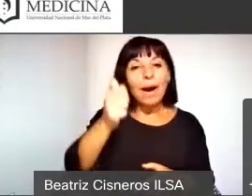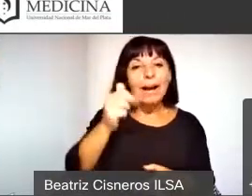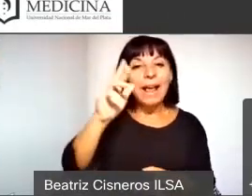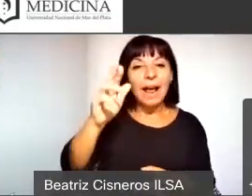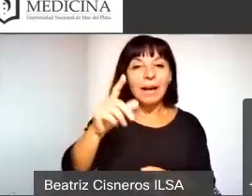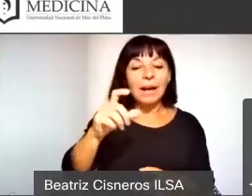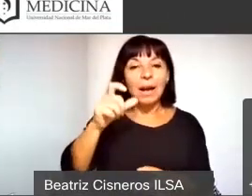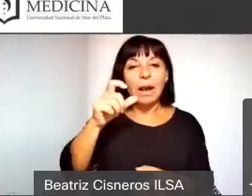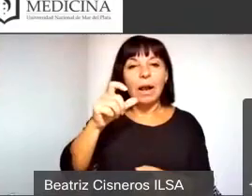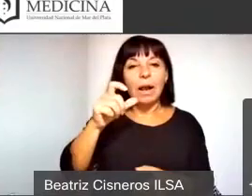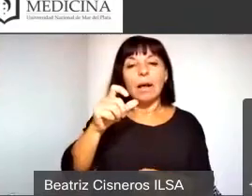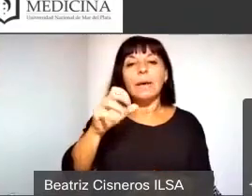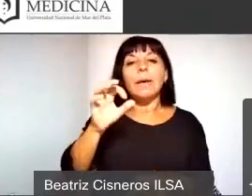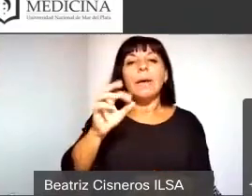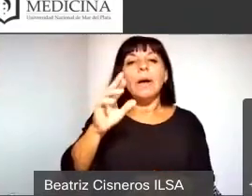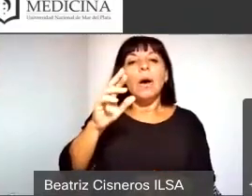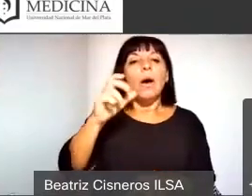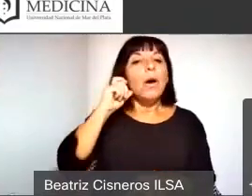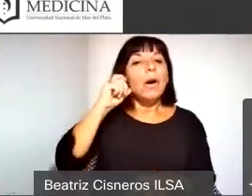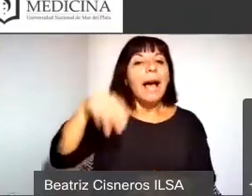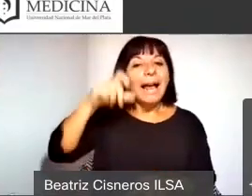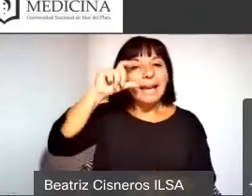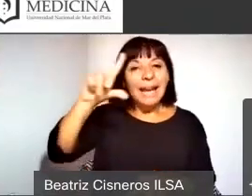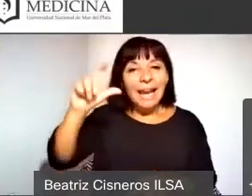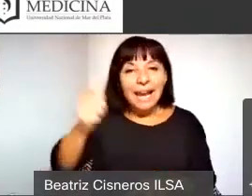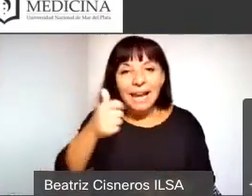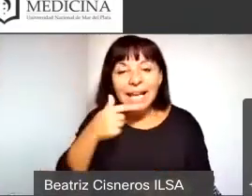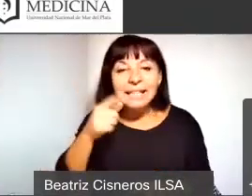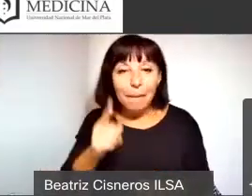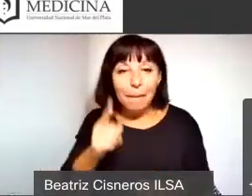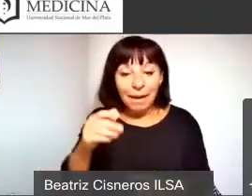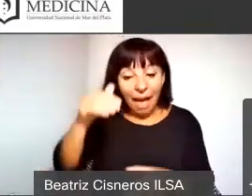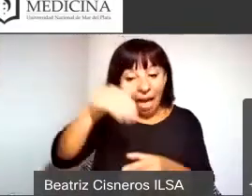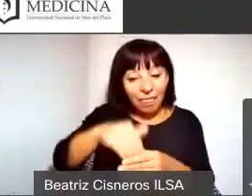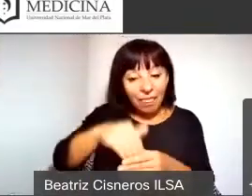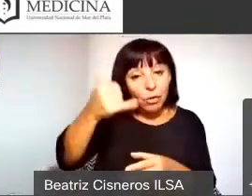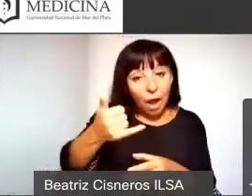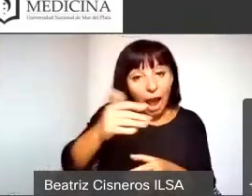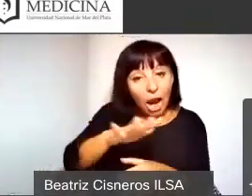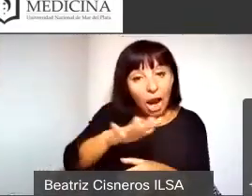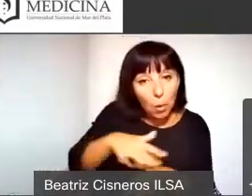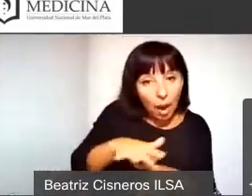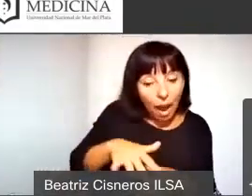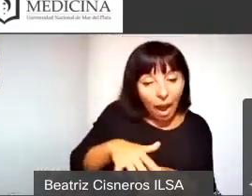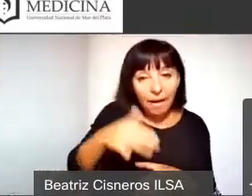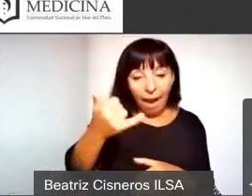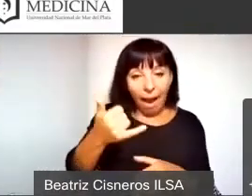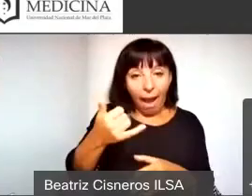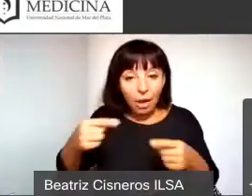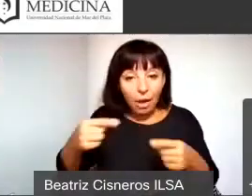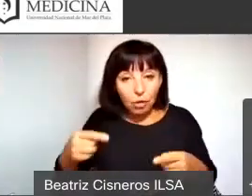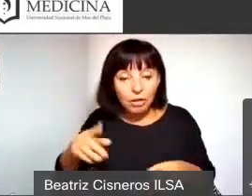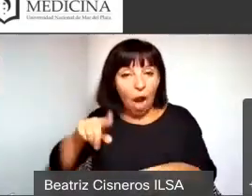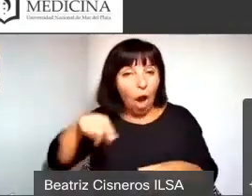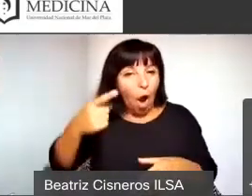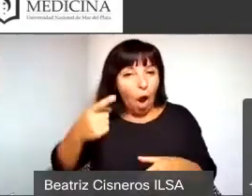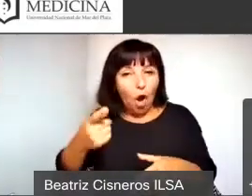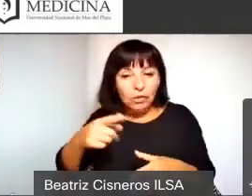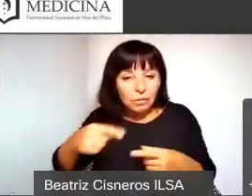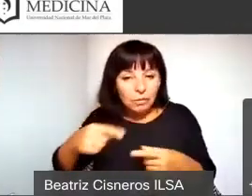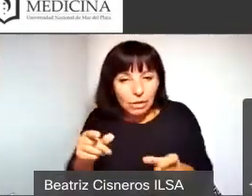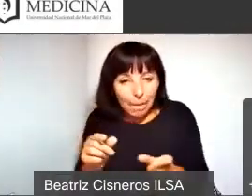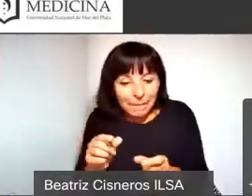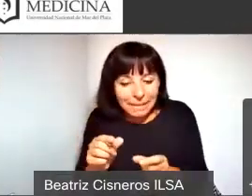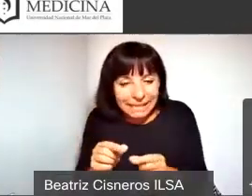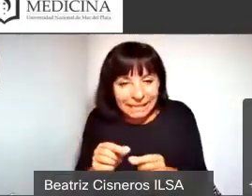también representan compartimentos, porque dentro de las mismas hay un contenido, si hay otras estructuras más pequeñas